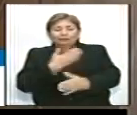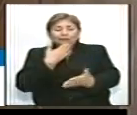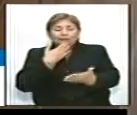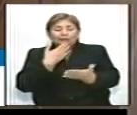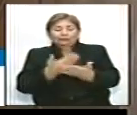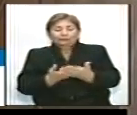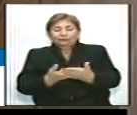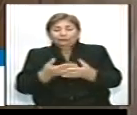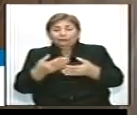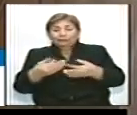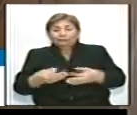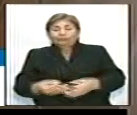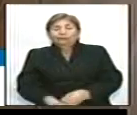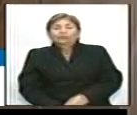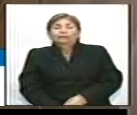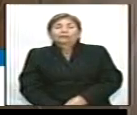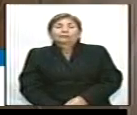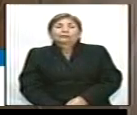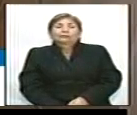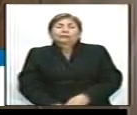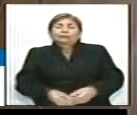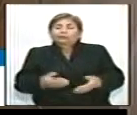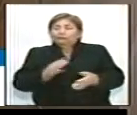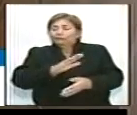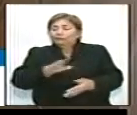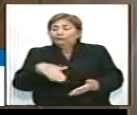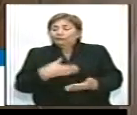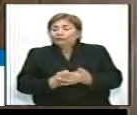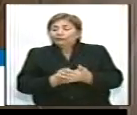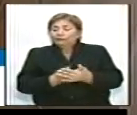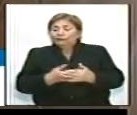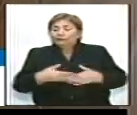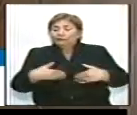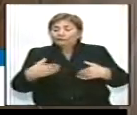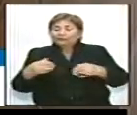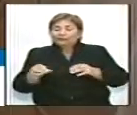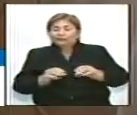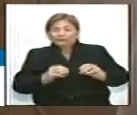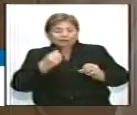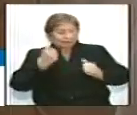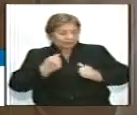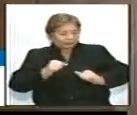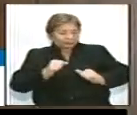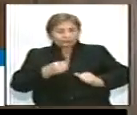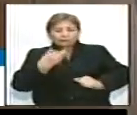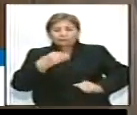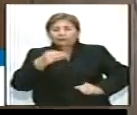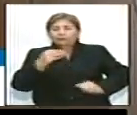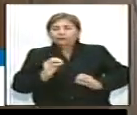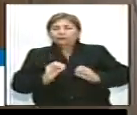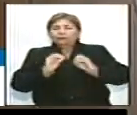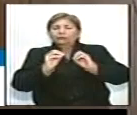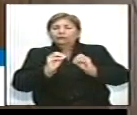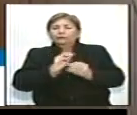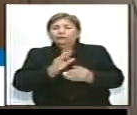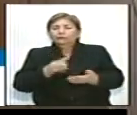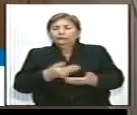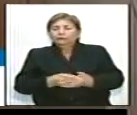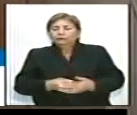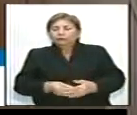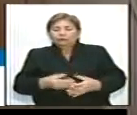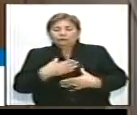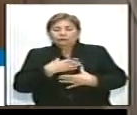de verdad y esperamos que todos hagamos lo mejor posible, siempre poniendo por encima de todo